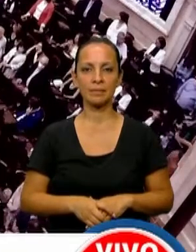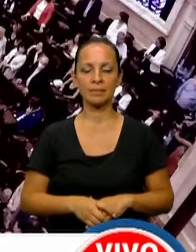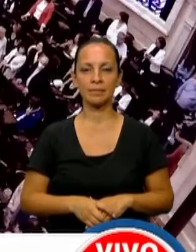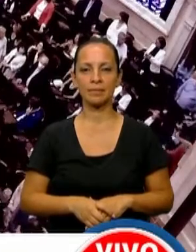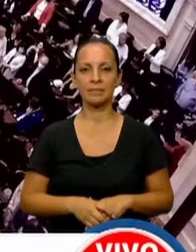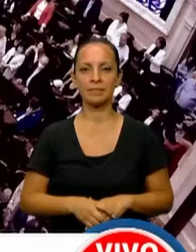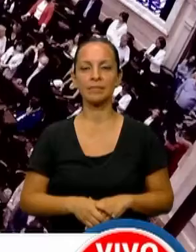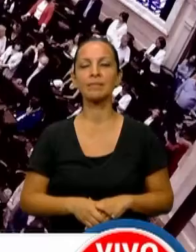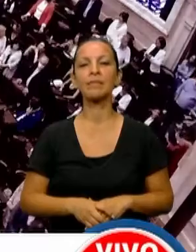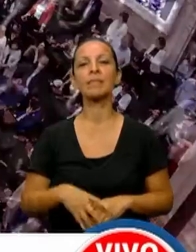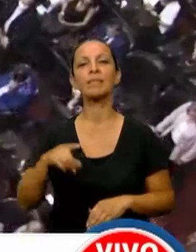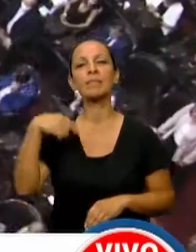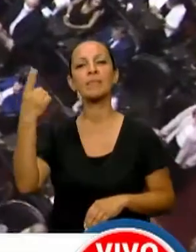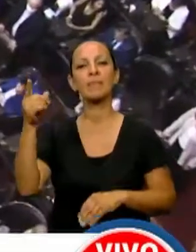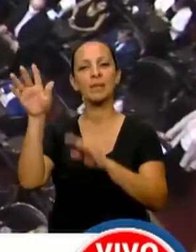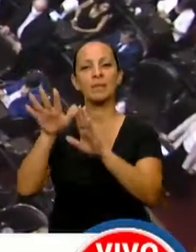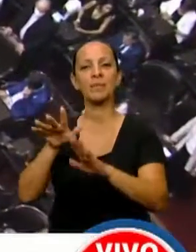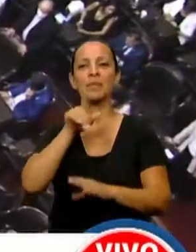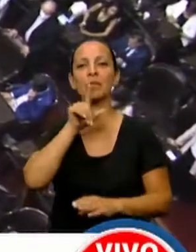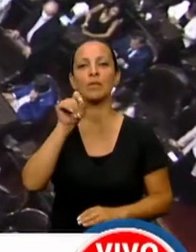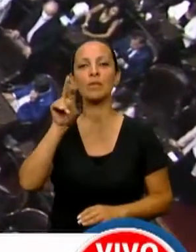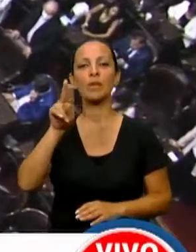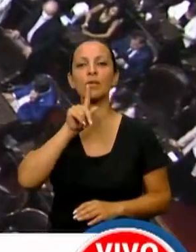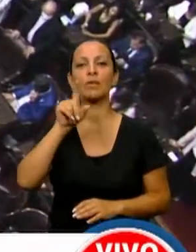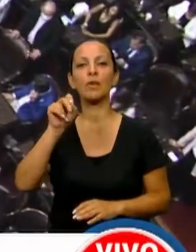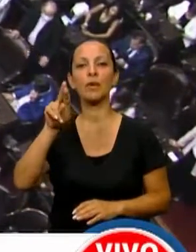Le pido que se vaya preparando Aníbal Tortorielo.